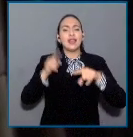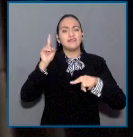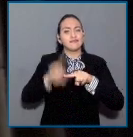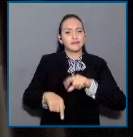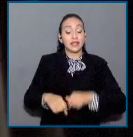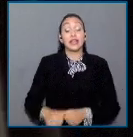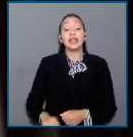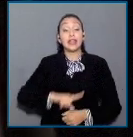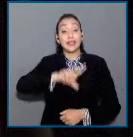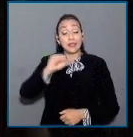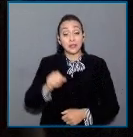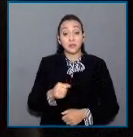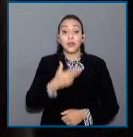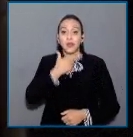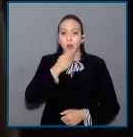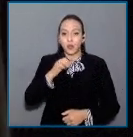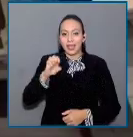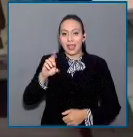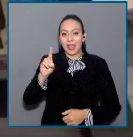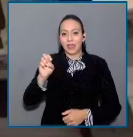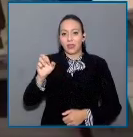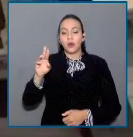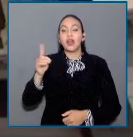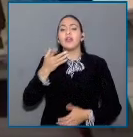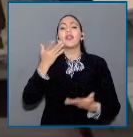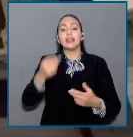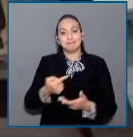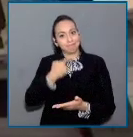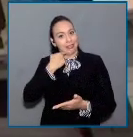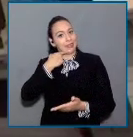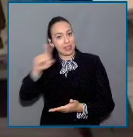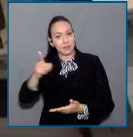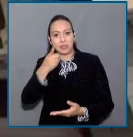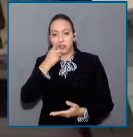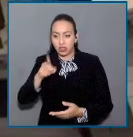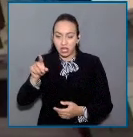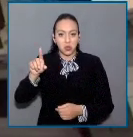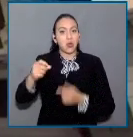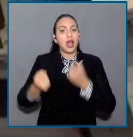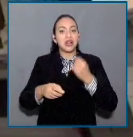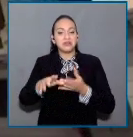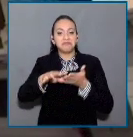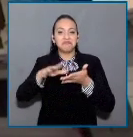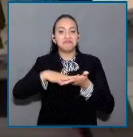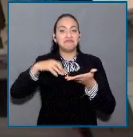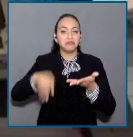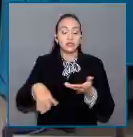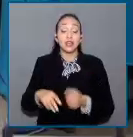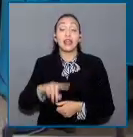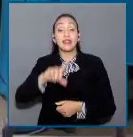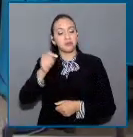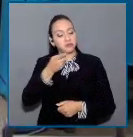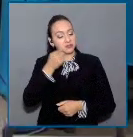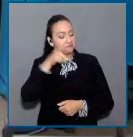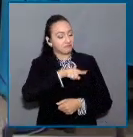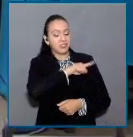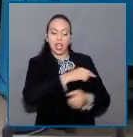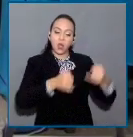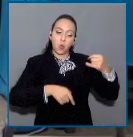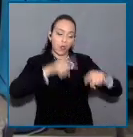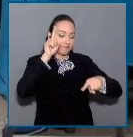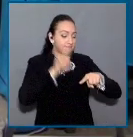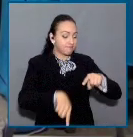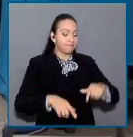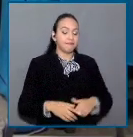Moliné presentó varios recursos legales que fueron desestimados y se ordenó su destitución definitiva. La